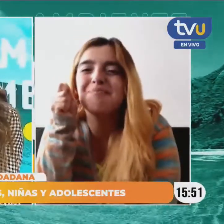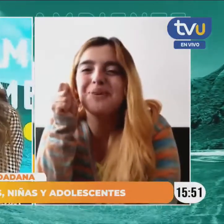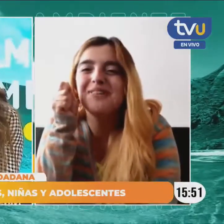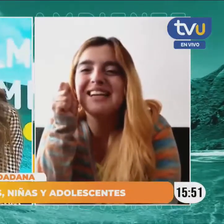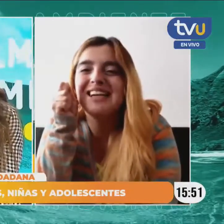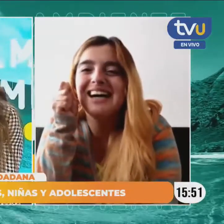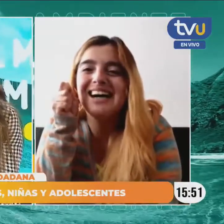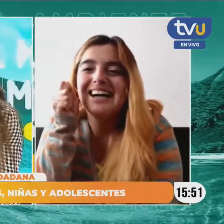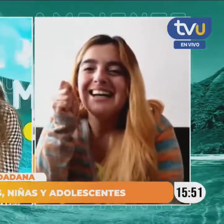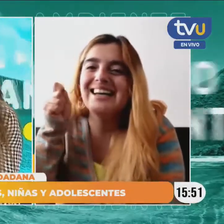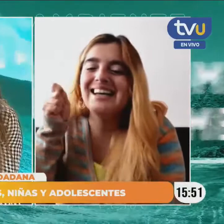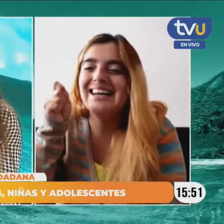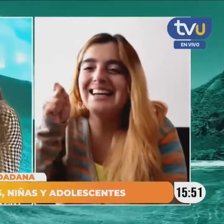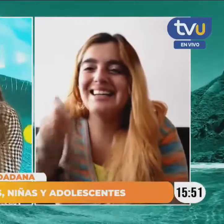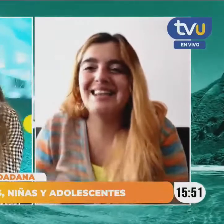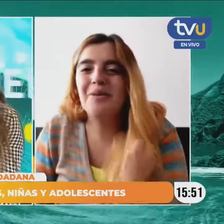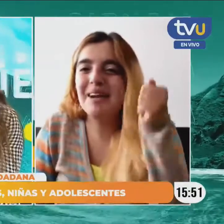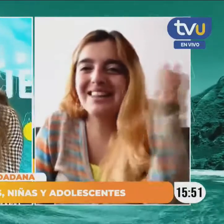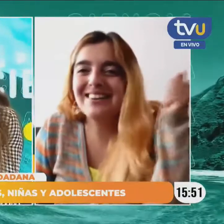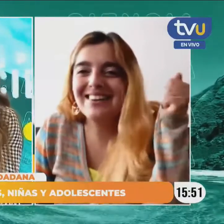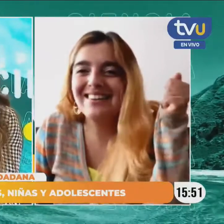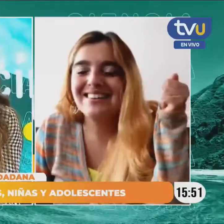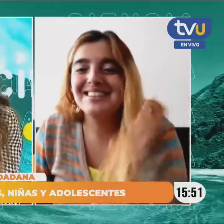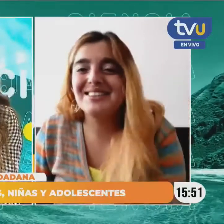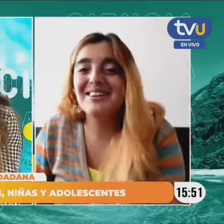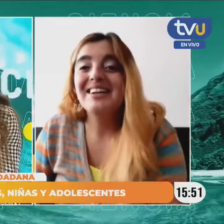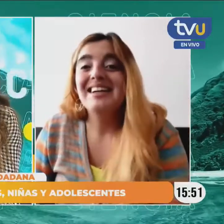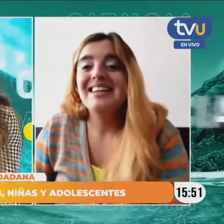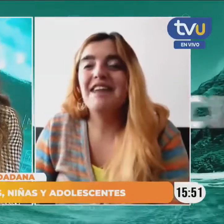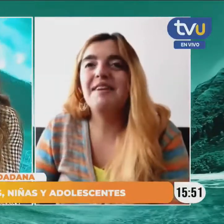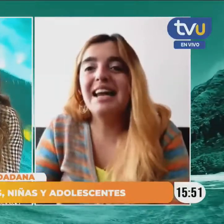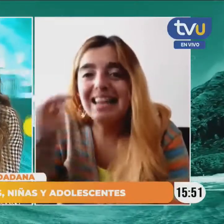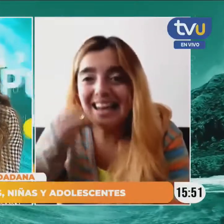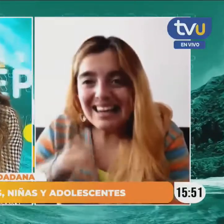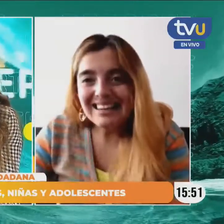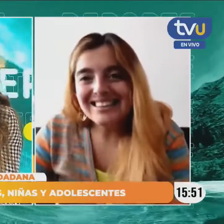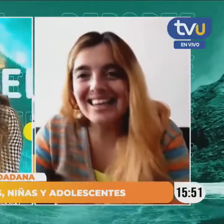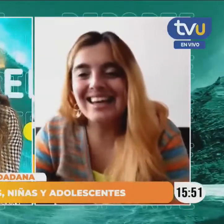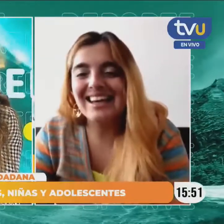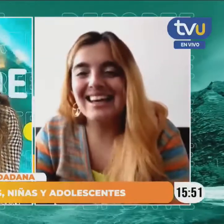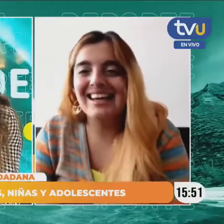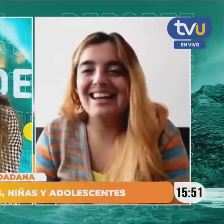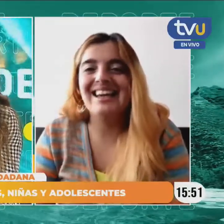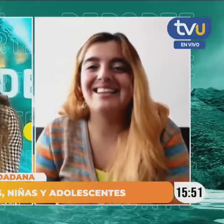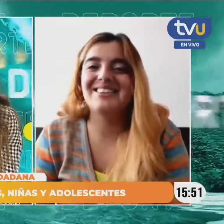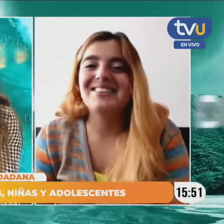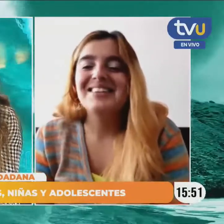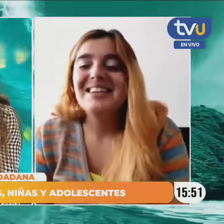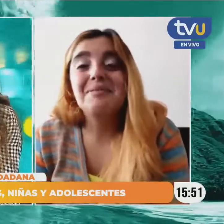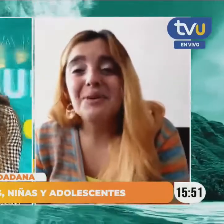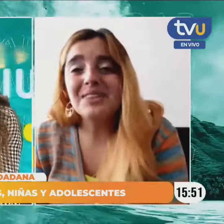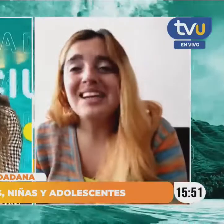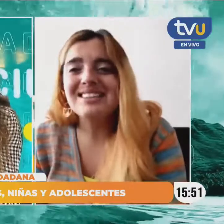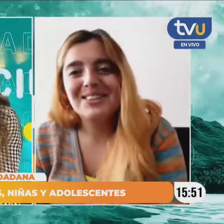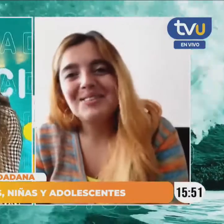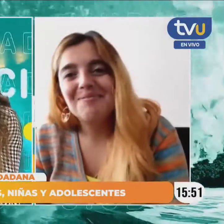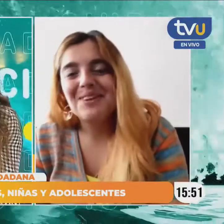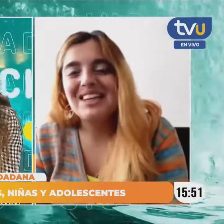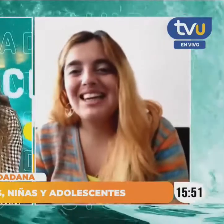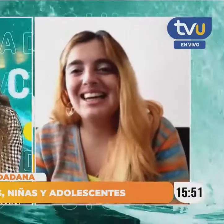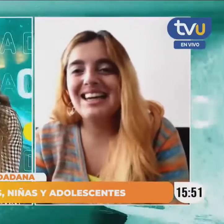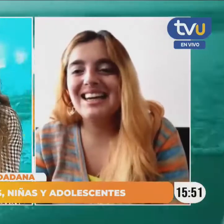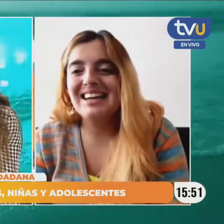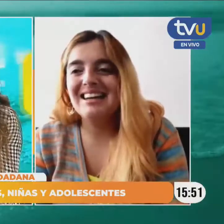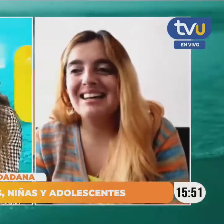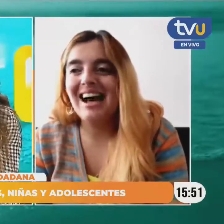educación pública, salud para todos y todo, y al final él sale electo. Y me gusta eso,